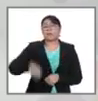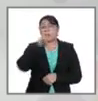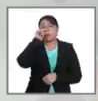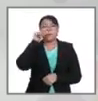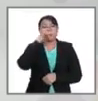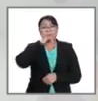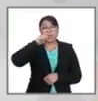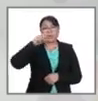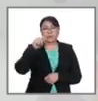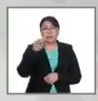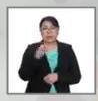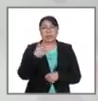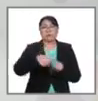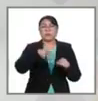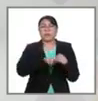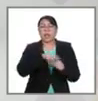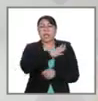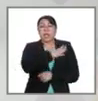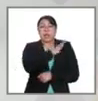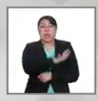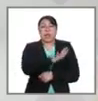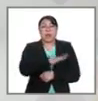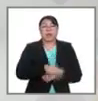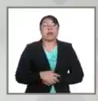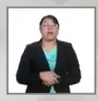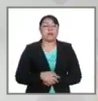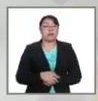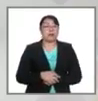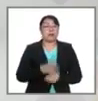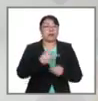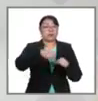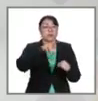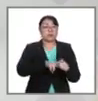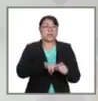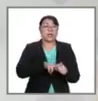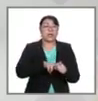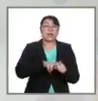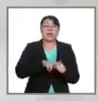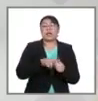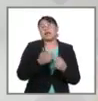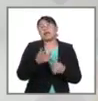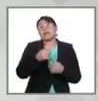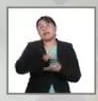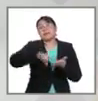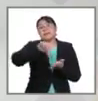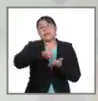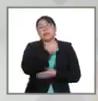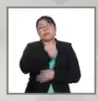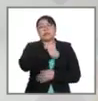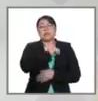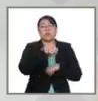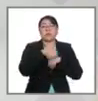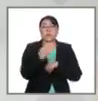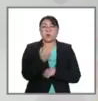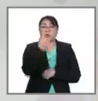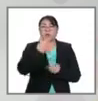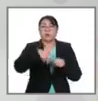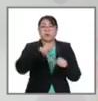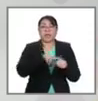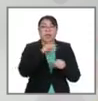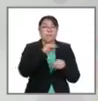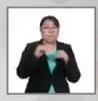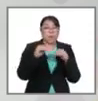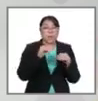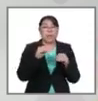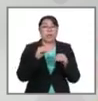liszt en el hospital el general doctor aurelio valdivieso en su atrás respiratorio el centro de salud urbano número 1 el hospital móvil que se encuentra